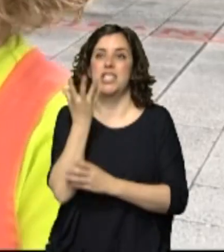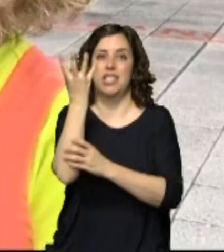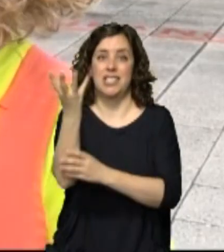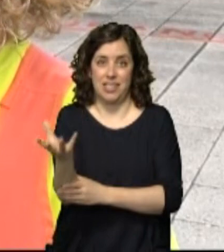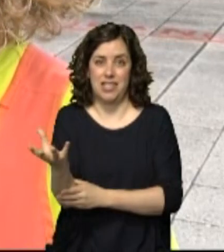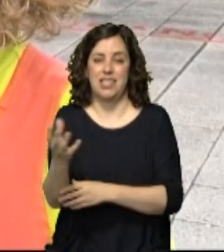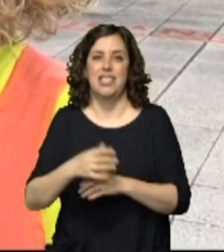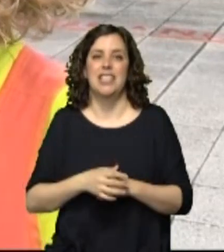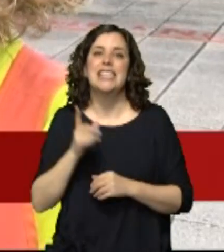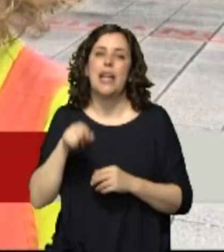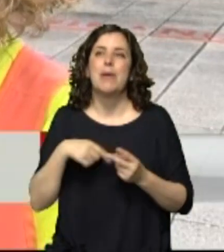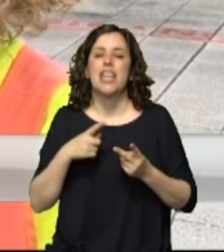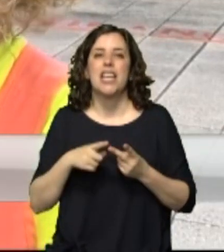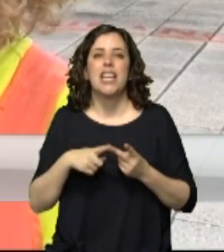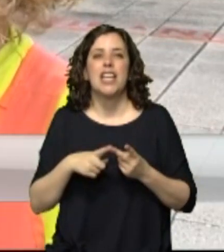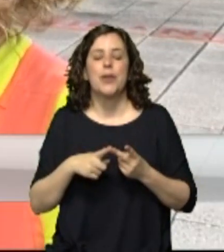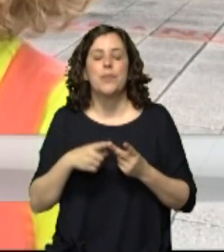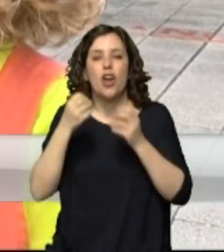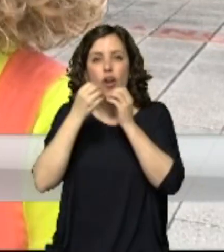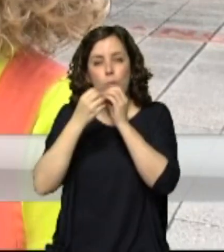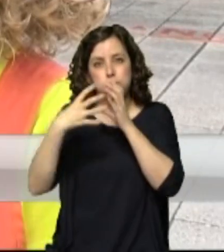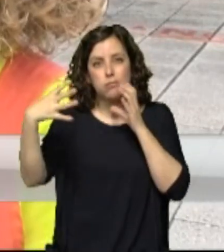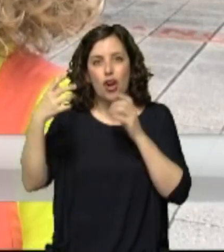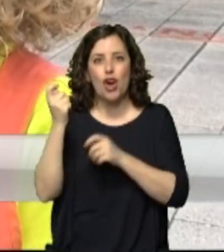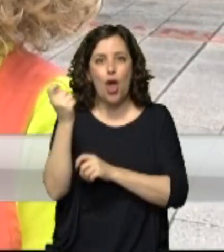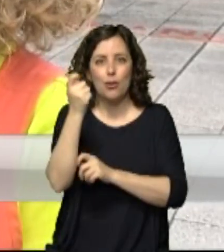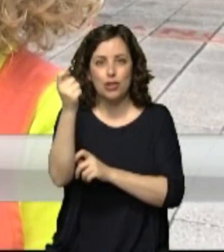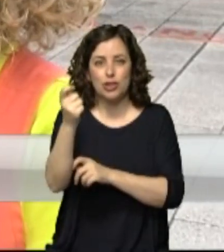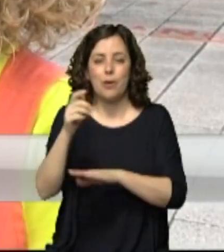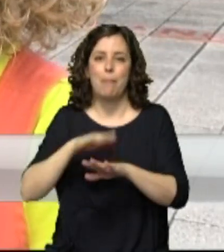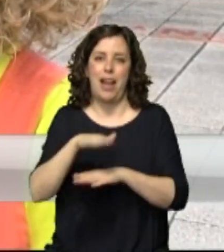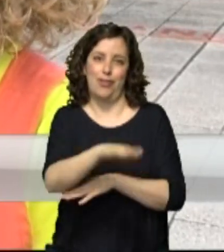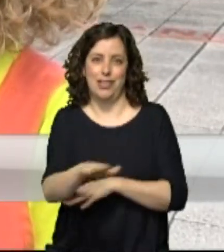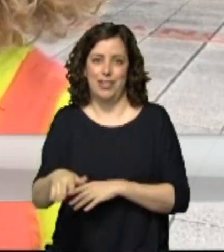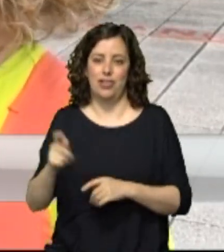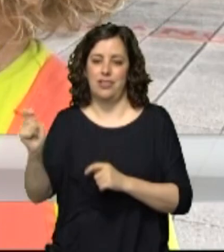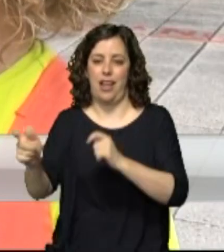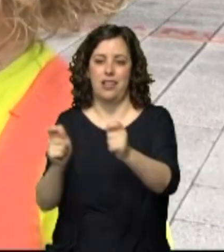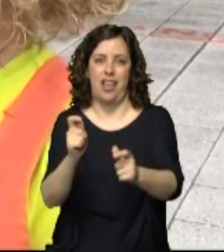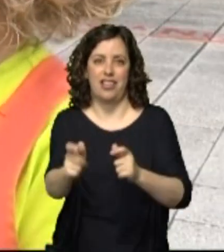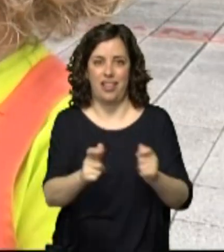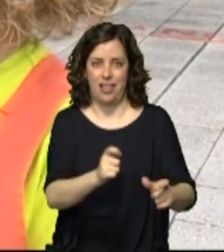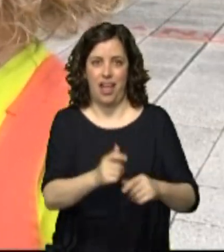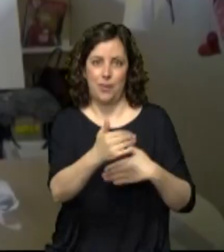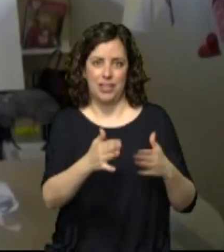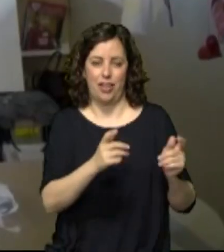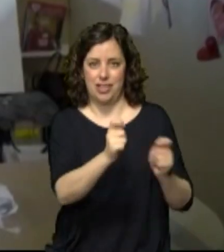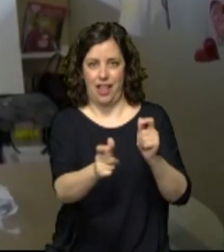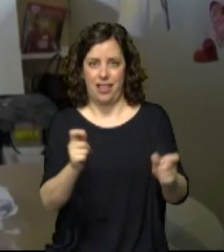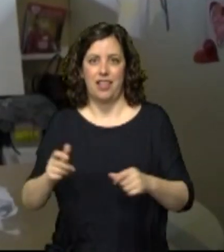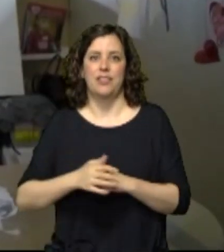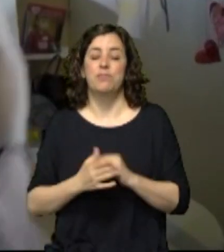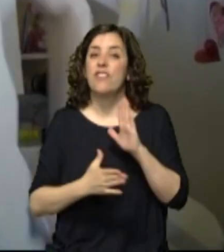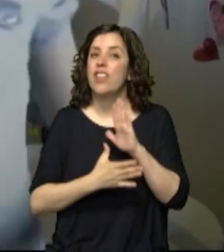y luego por otro lado también les hemos entregado globos para que se los den a los niños. los repartan por las habitaciones. La